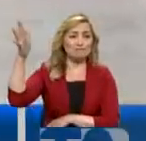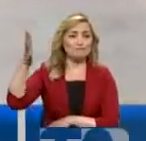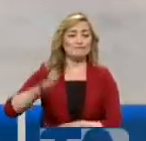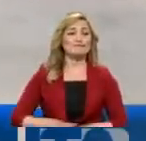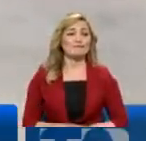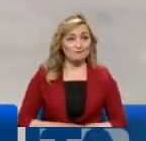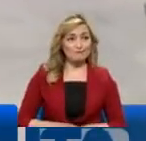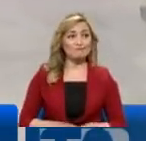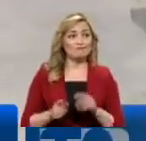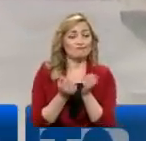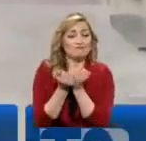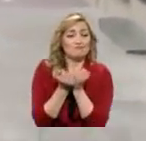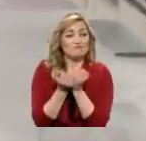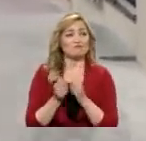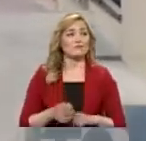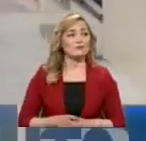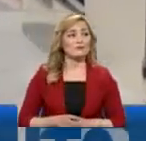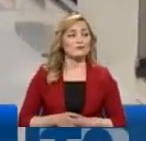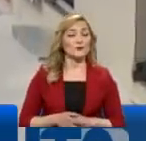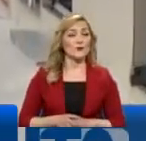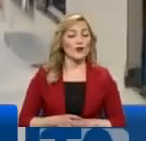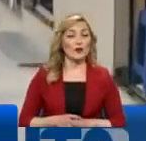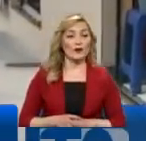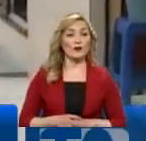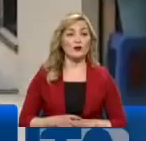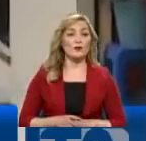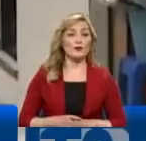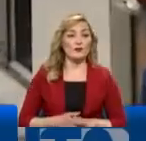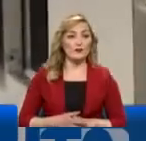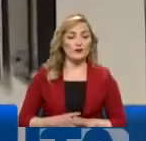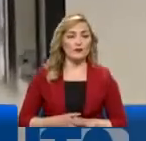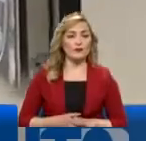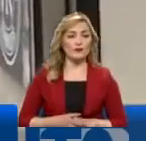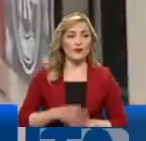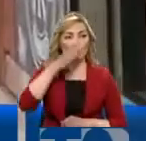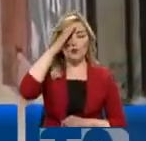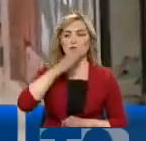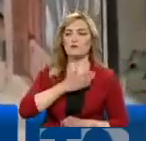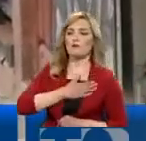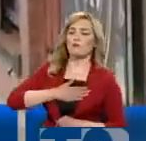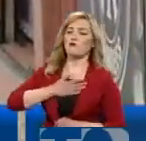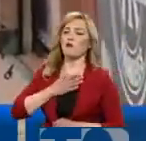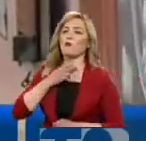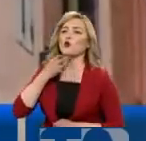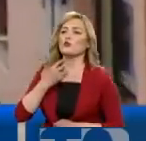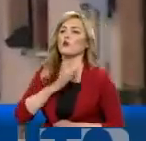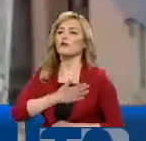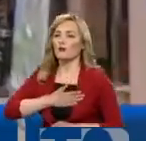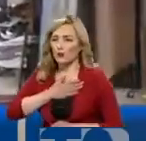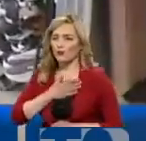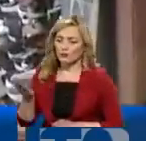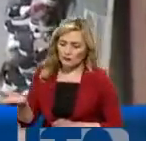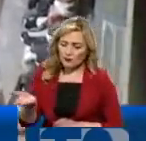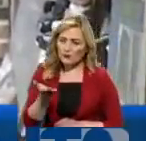algunas aglomeraciones a las cuales de manera verbal les solicitan las autoridades que